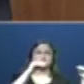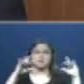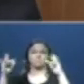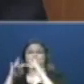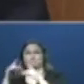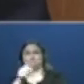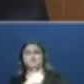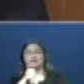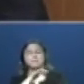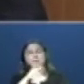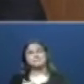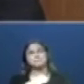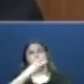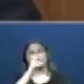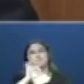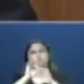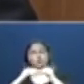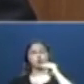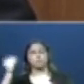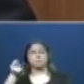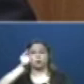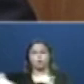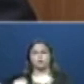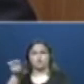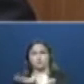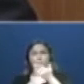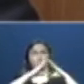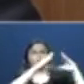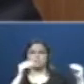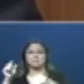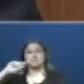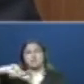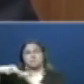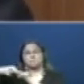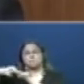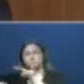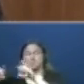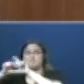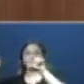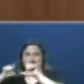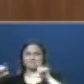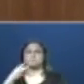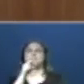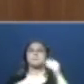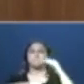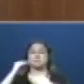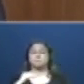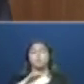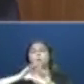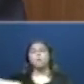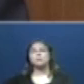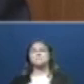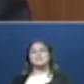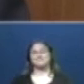los contratos de colaboración entre nuestras universidades y empresas por último la internacionalización se ha convertido en estos